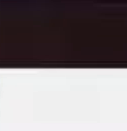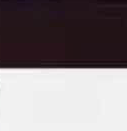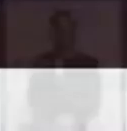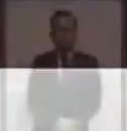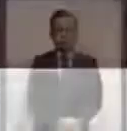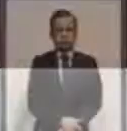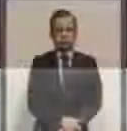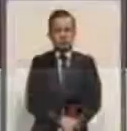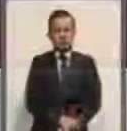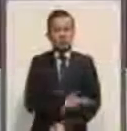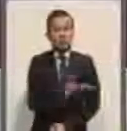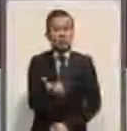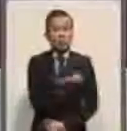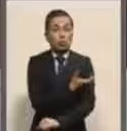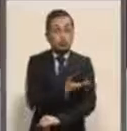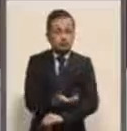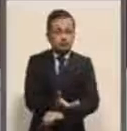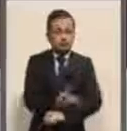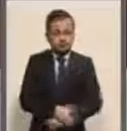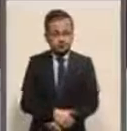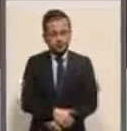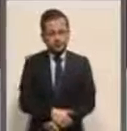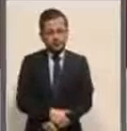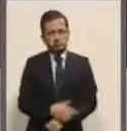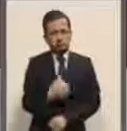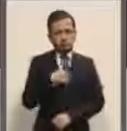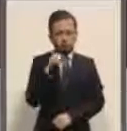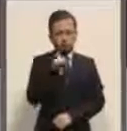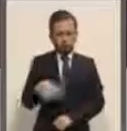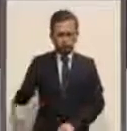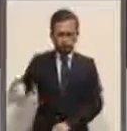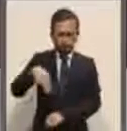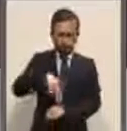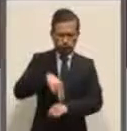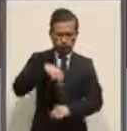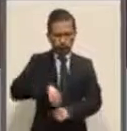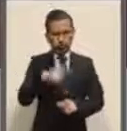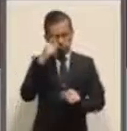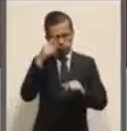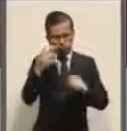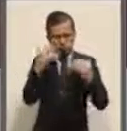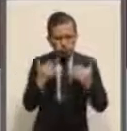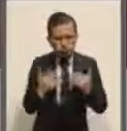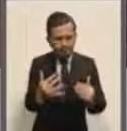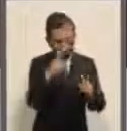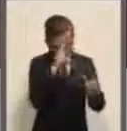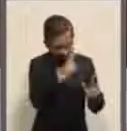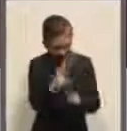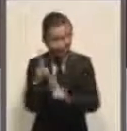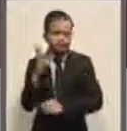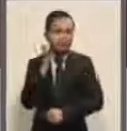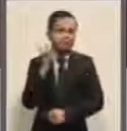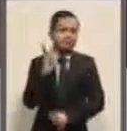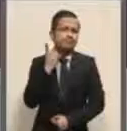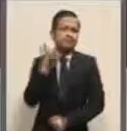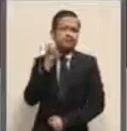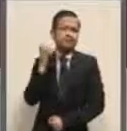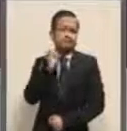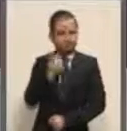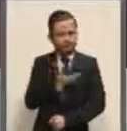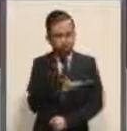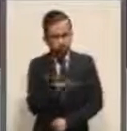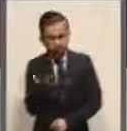esta tribuna para plantearle al Honorable Congreso de la Unión promulgar la